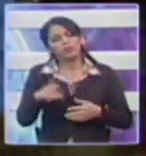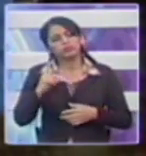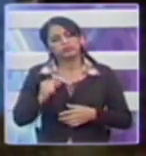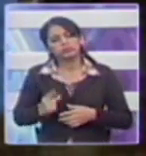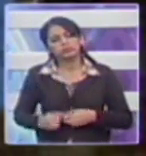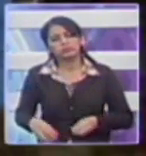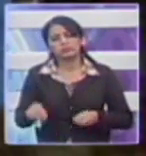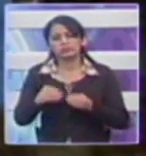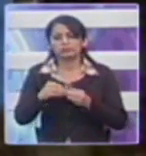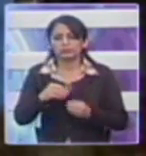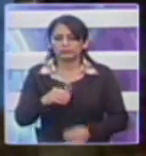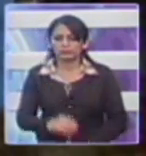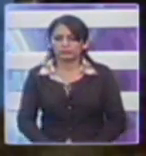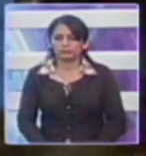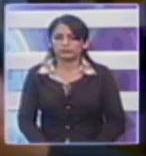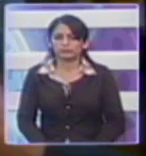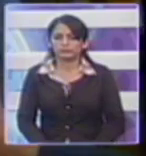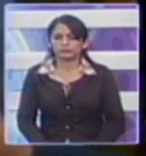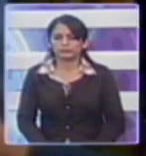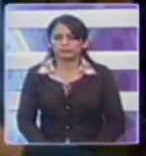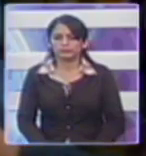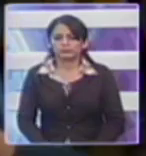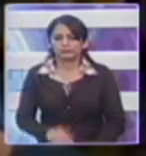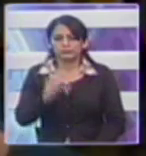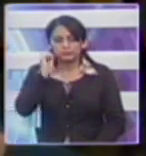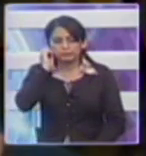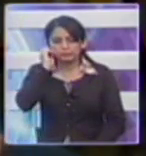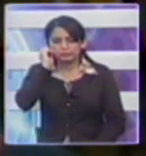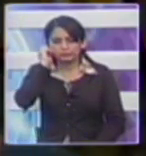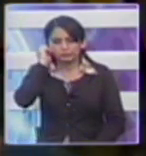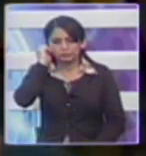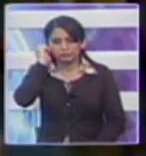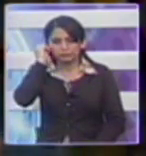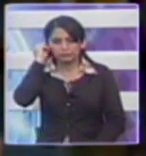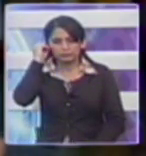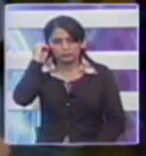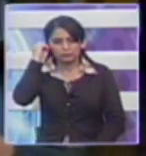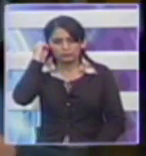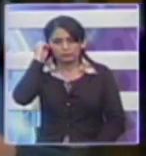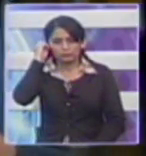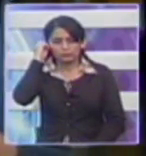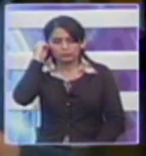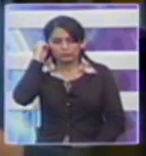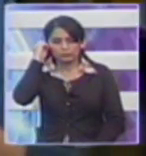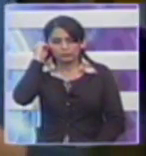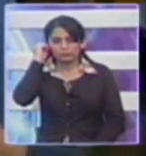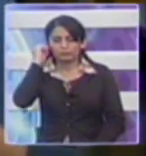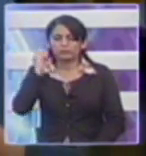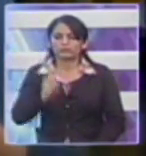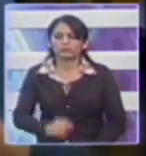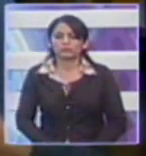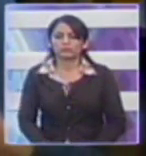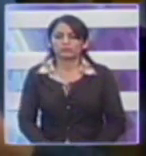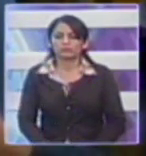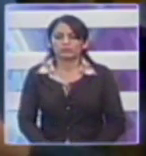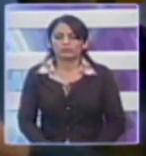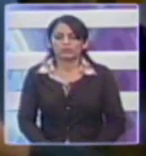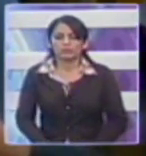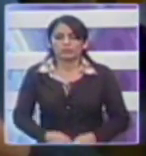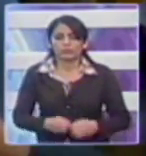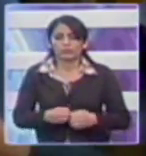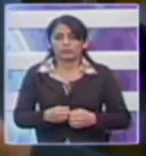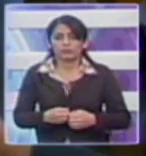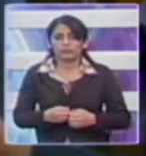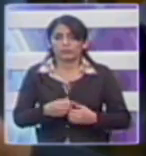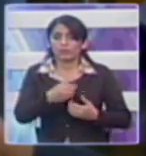informe. Escuchemos. Un informe donde se ha manejado tanto dinero, imagínense, y que no permitan